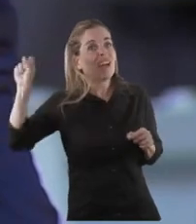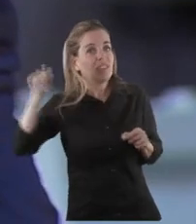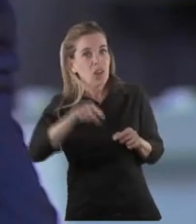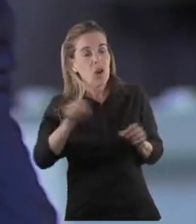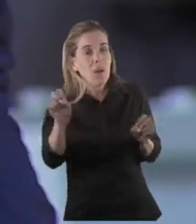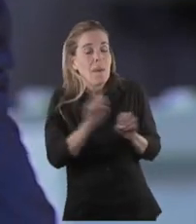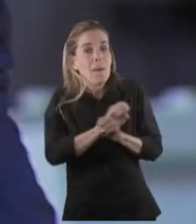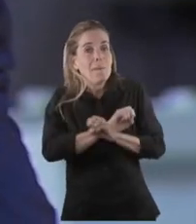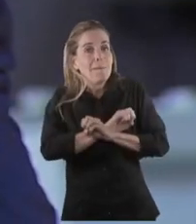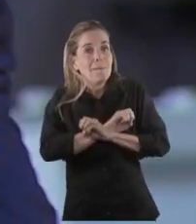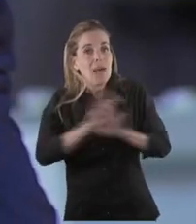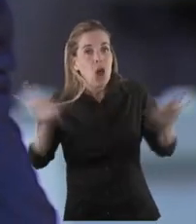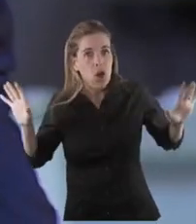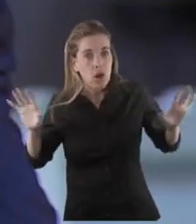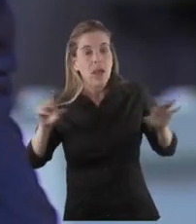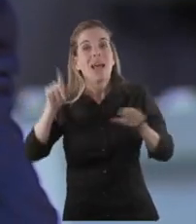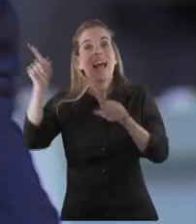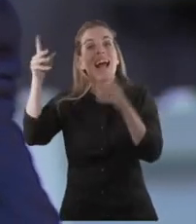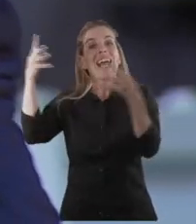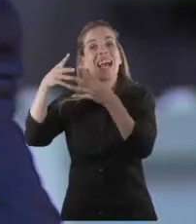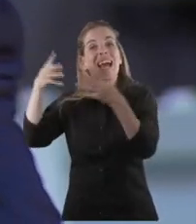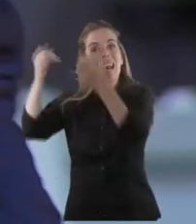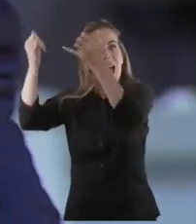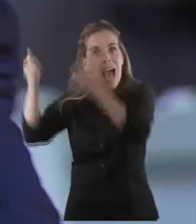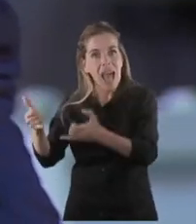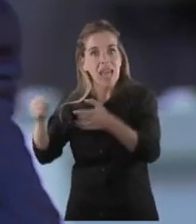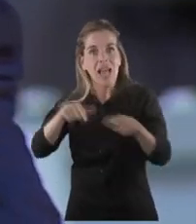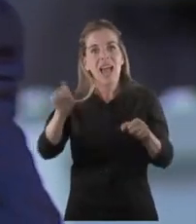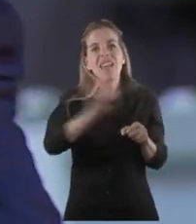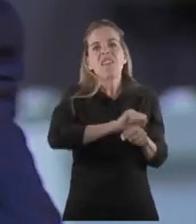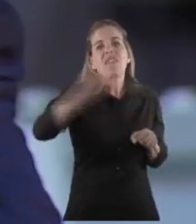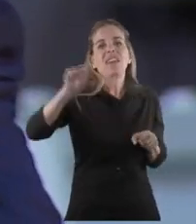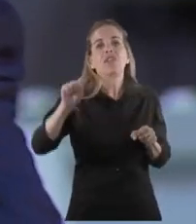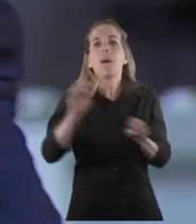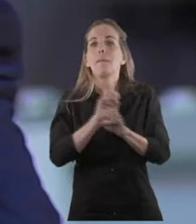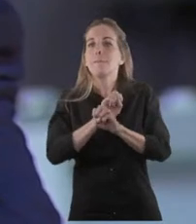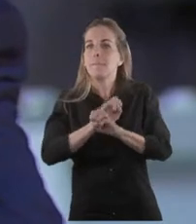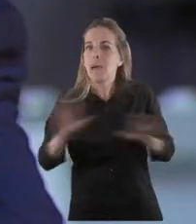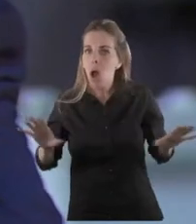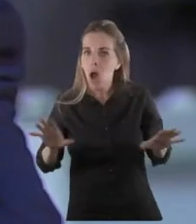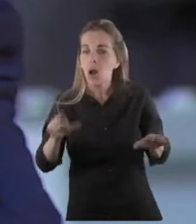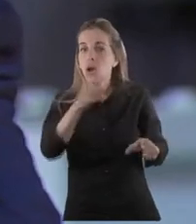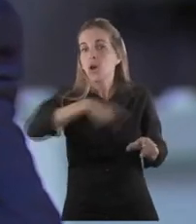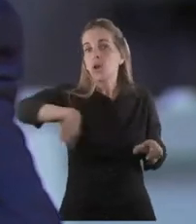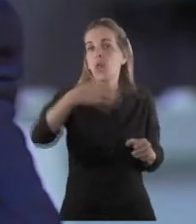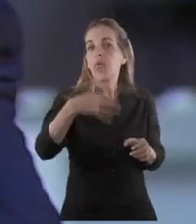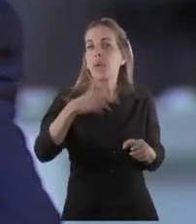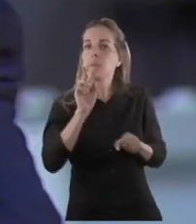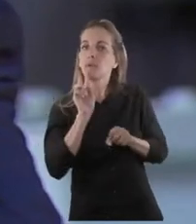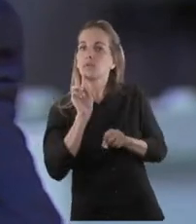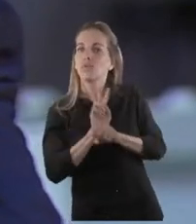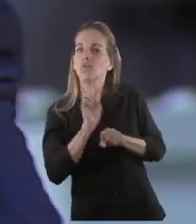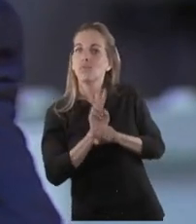agrava el problema que tenemos y que nosotros tenemos que cuidar y tenemos que tratar de minimizarlo.